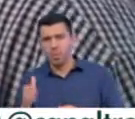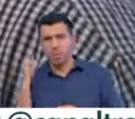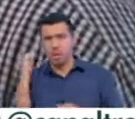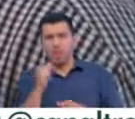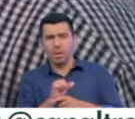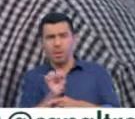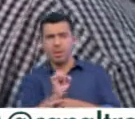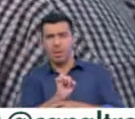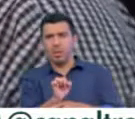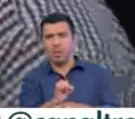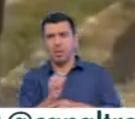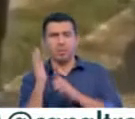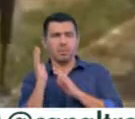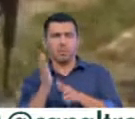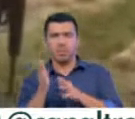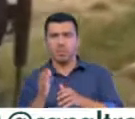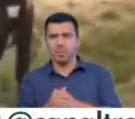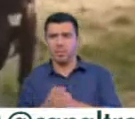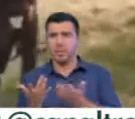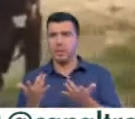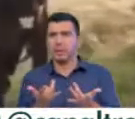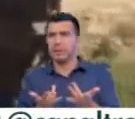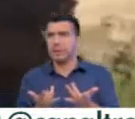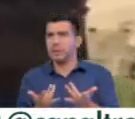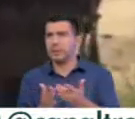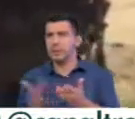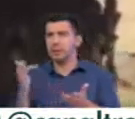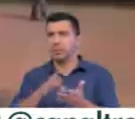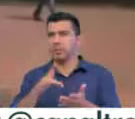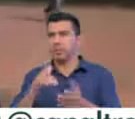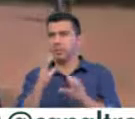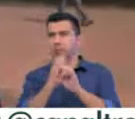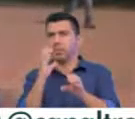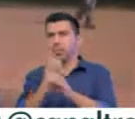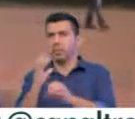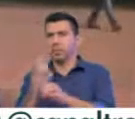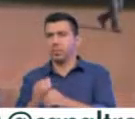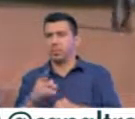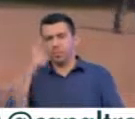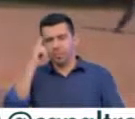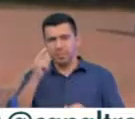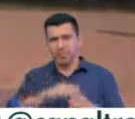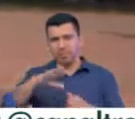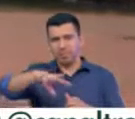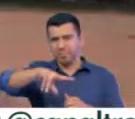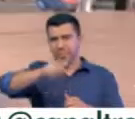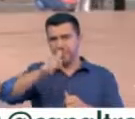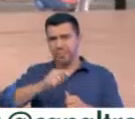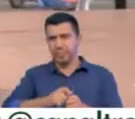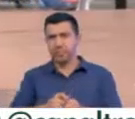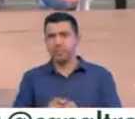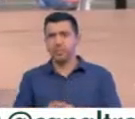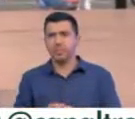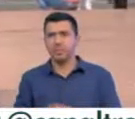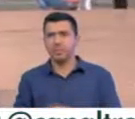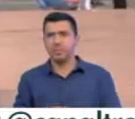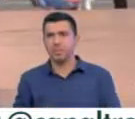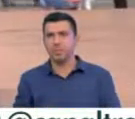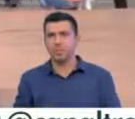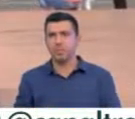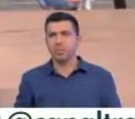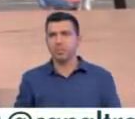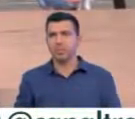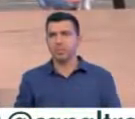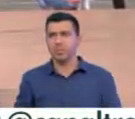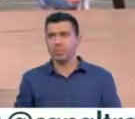carros en camiones de carga, pues esperando montarse en los camiones o en los buses para en cierta forma atracarlos y generando inseguridad.